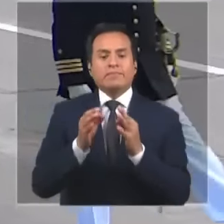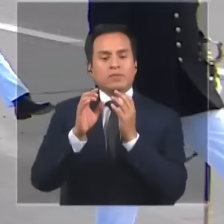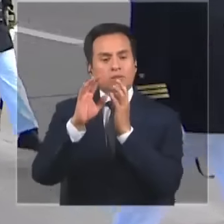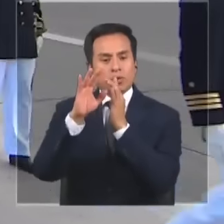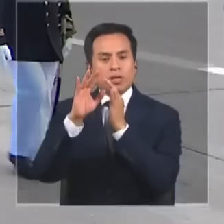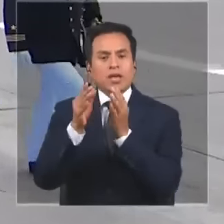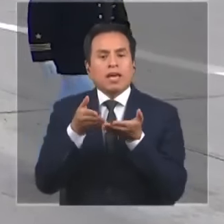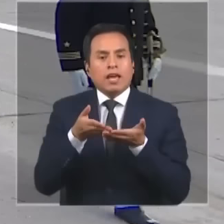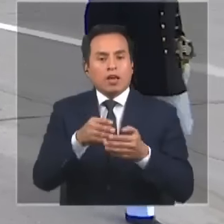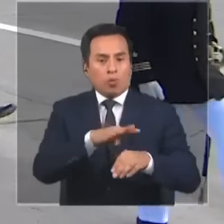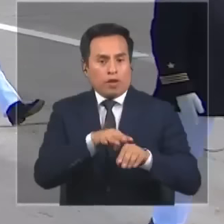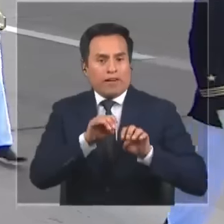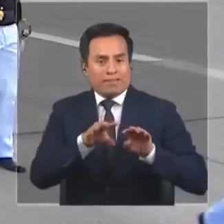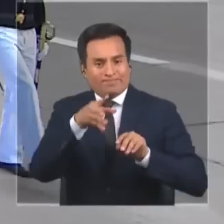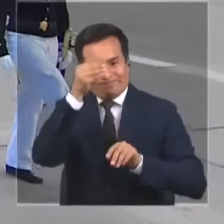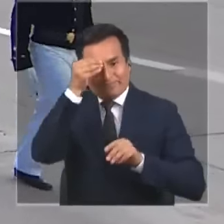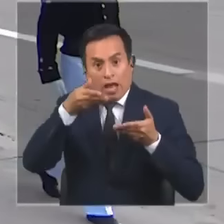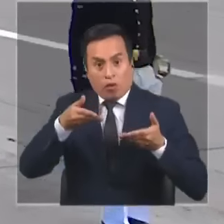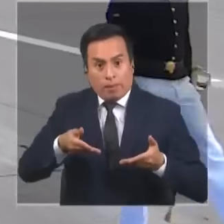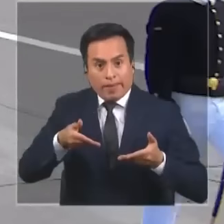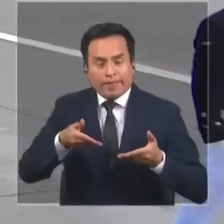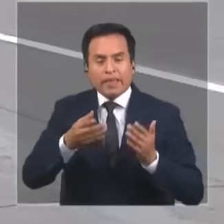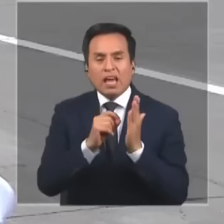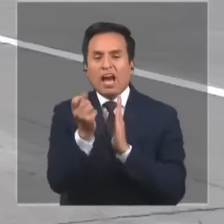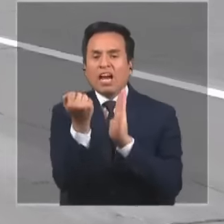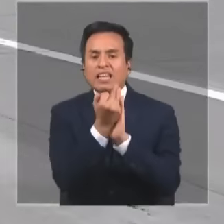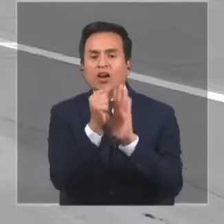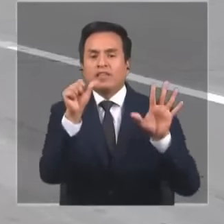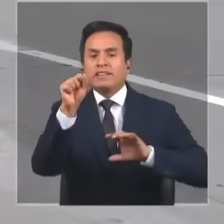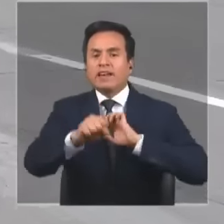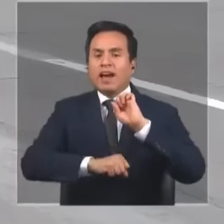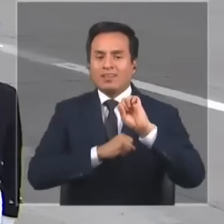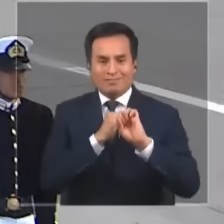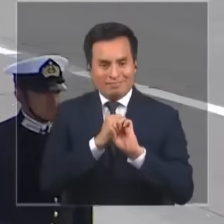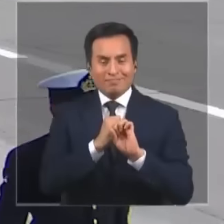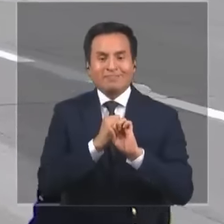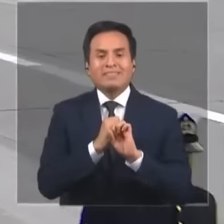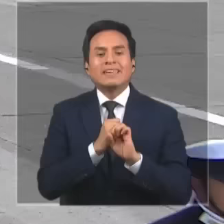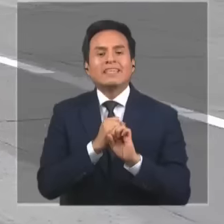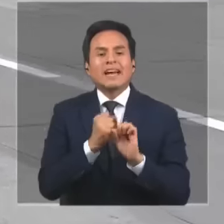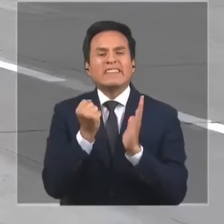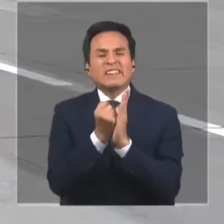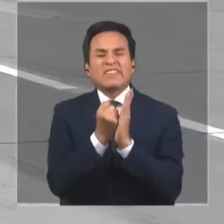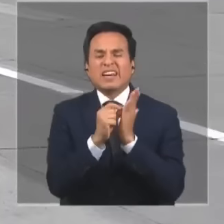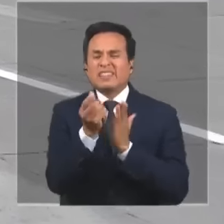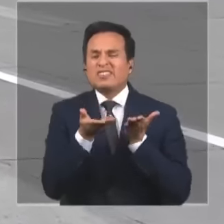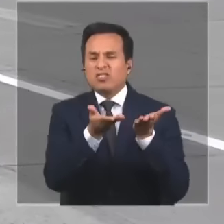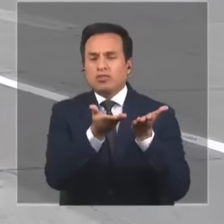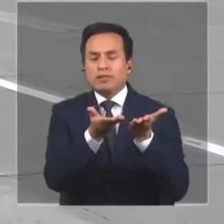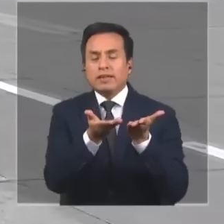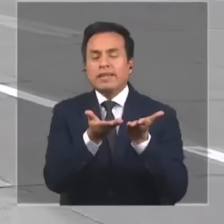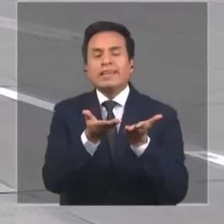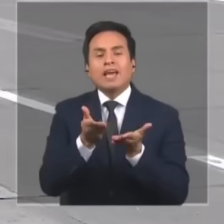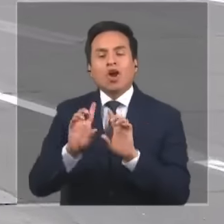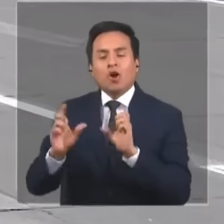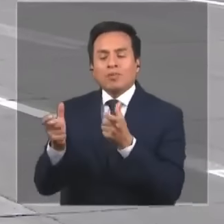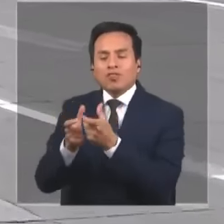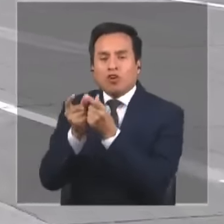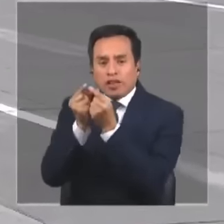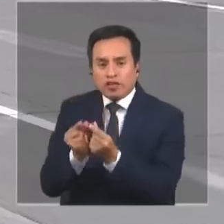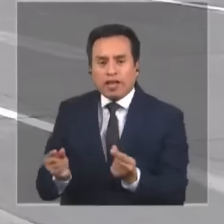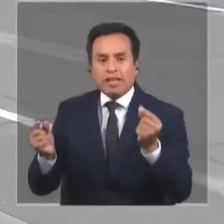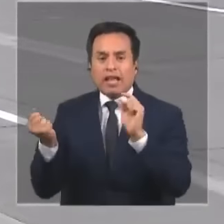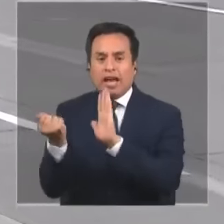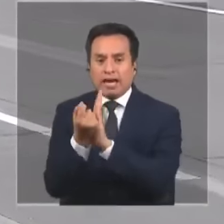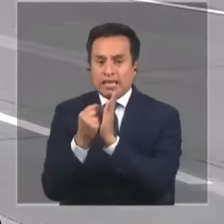La Escuela Naval actualmente se encuentra acreditada por 6 años. Esta certificación fue entregada por la Comisión Nacional